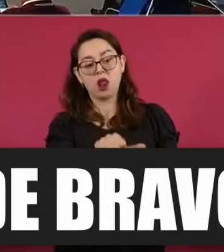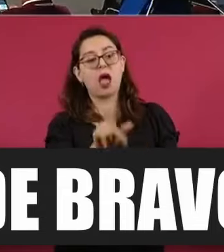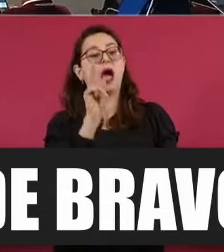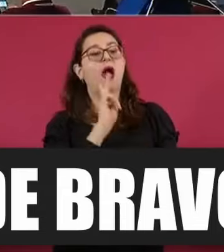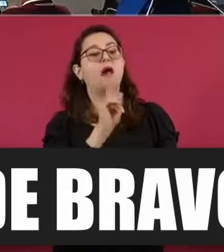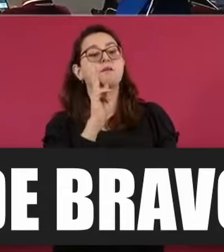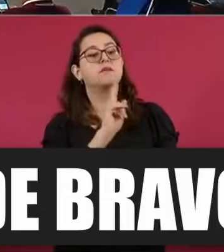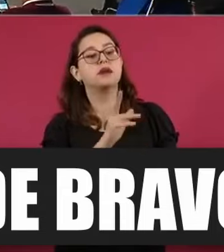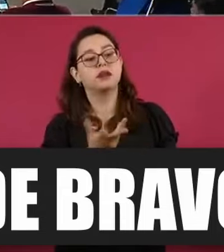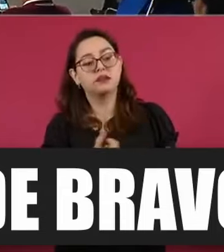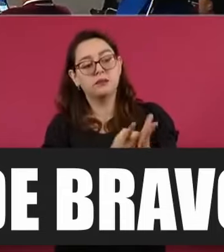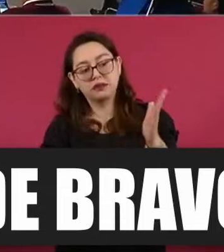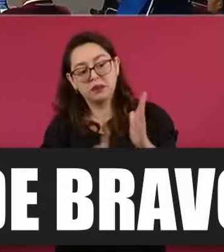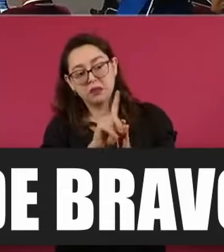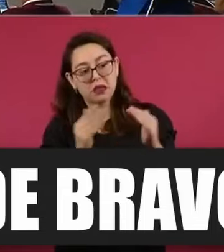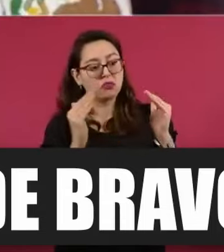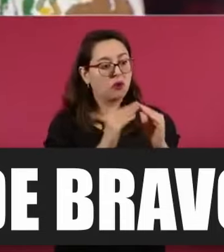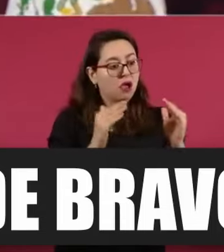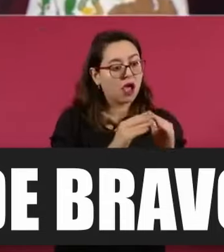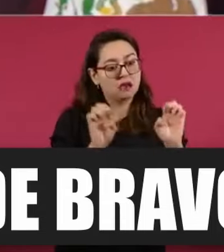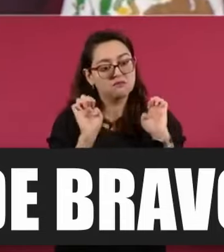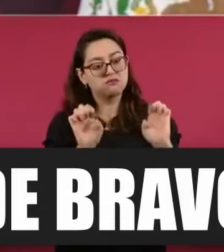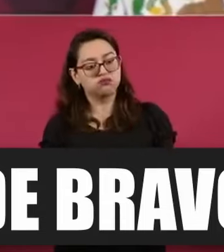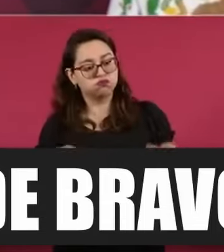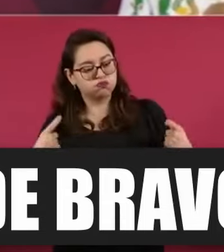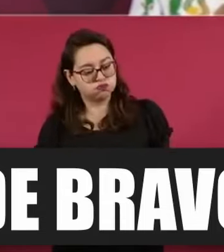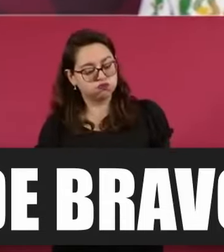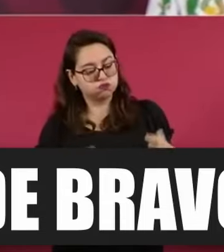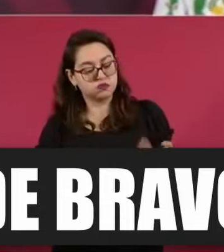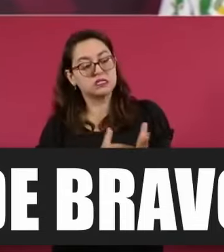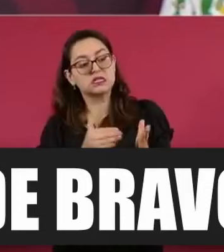¿Quién pompó su casa de Valle de Bravo?